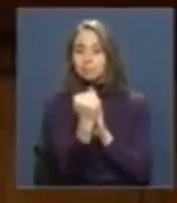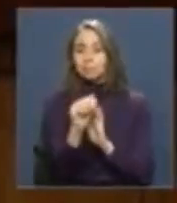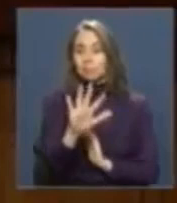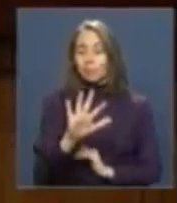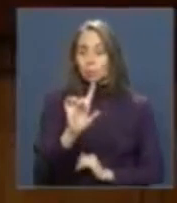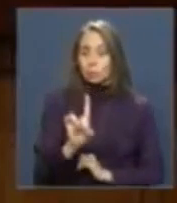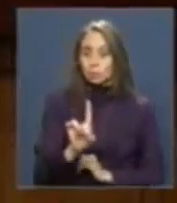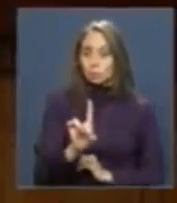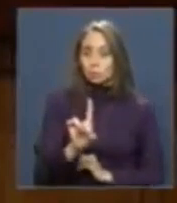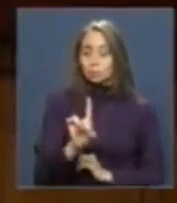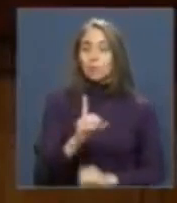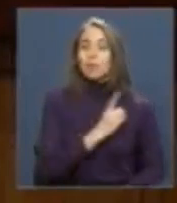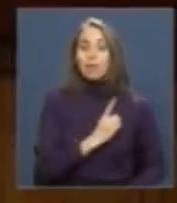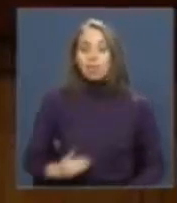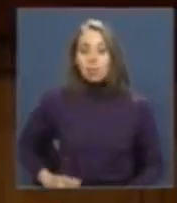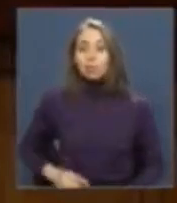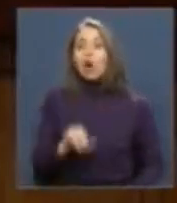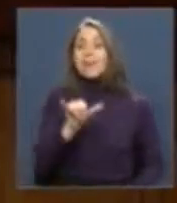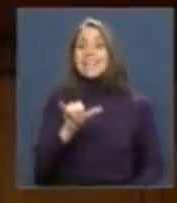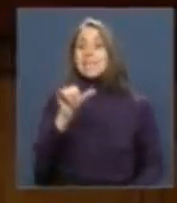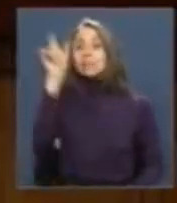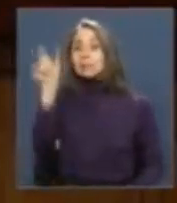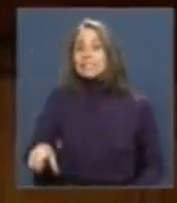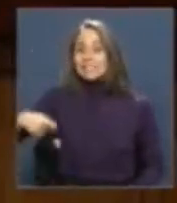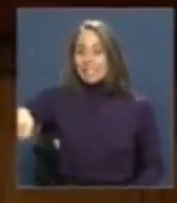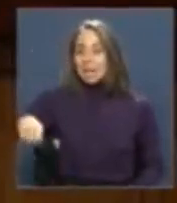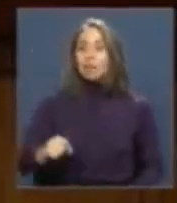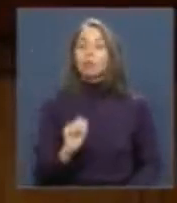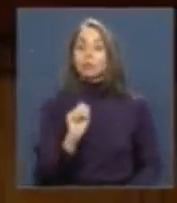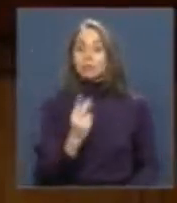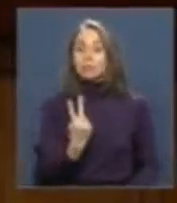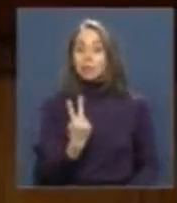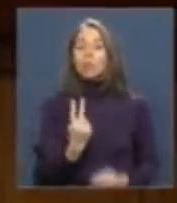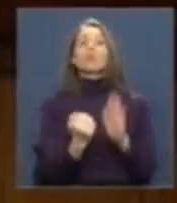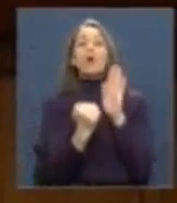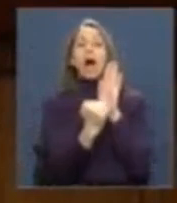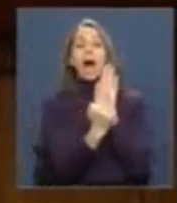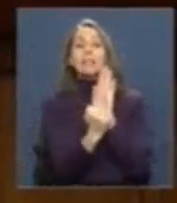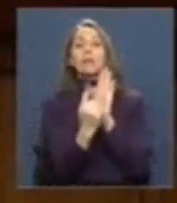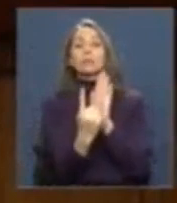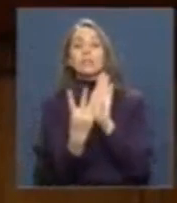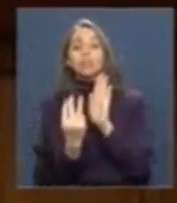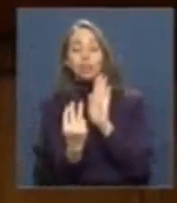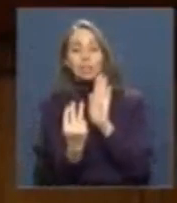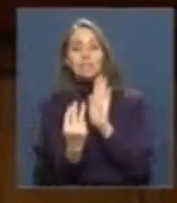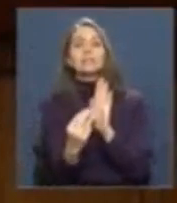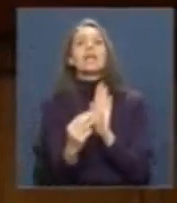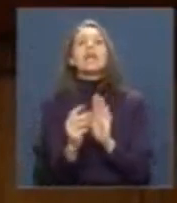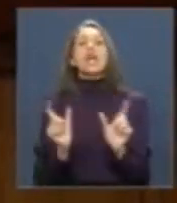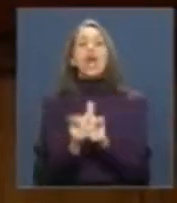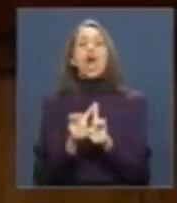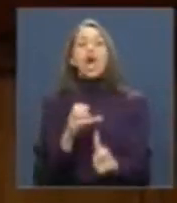diputados y senadores segundo del artículo 113 consejeros regionales